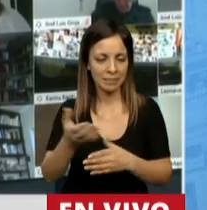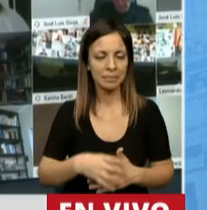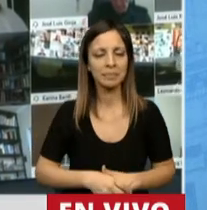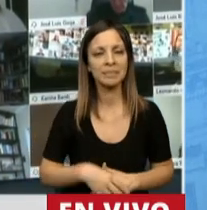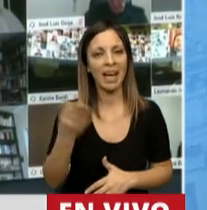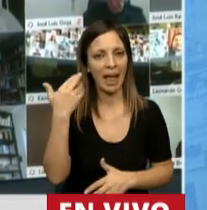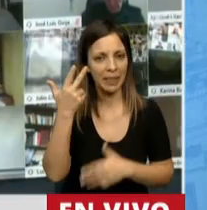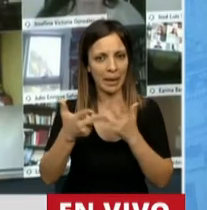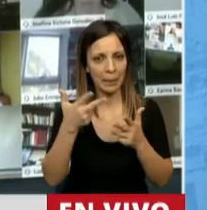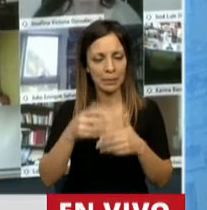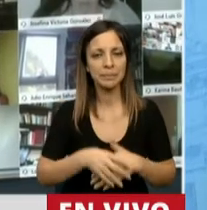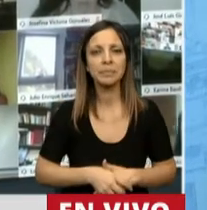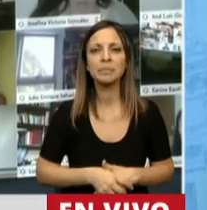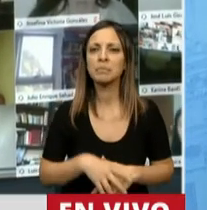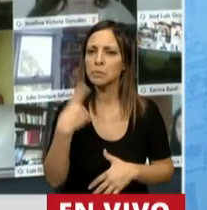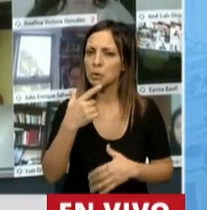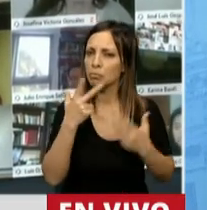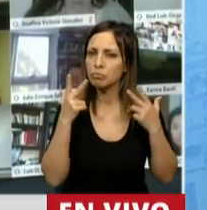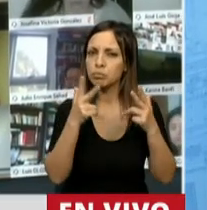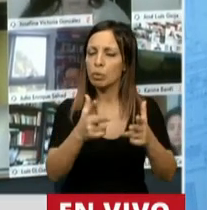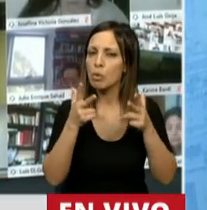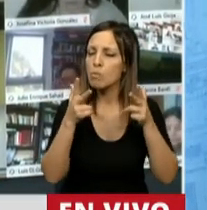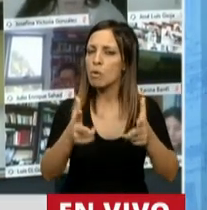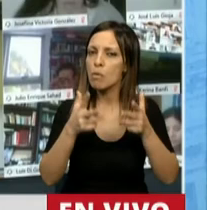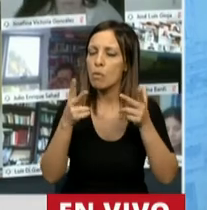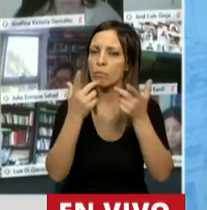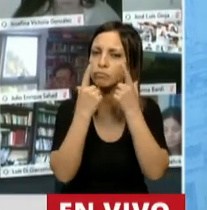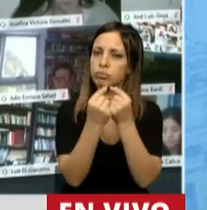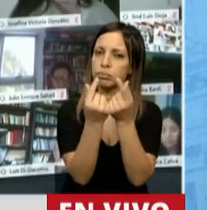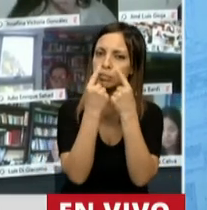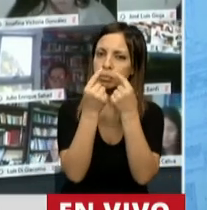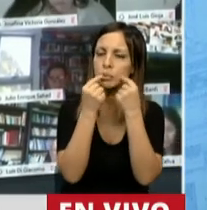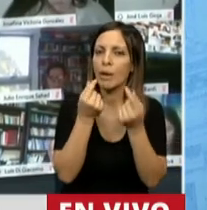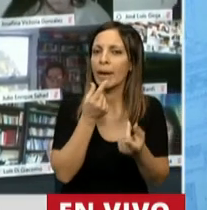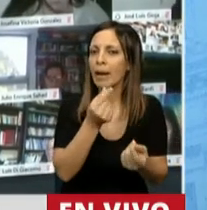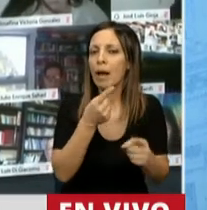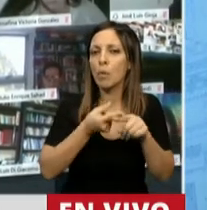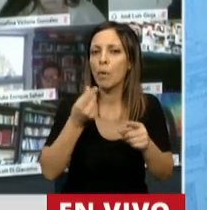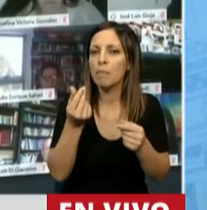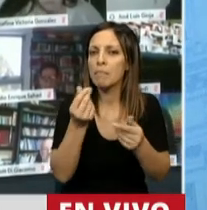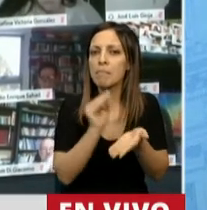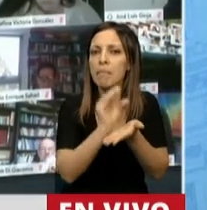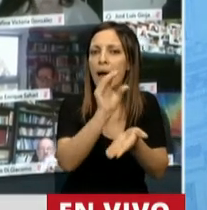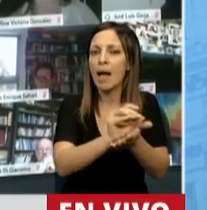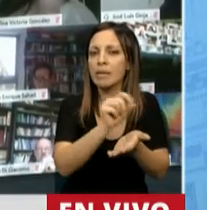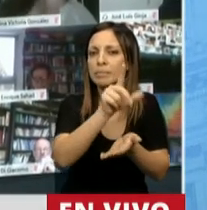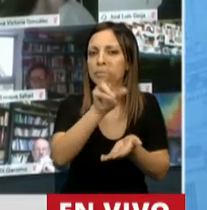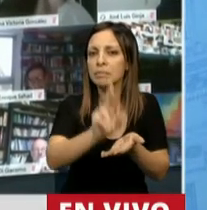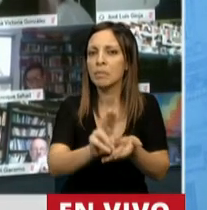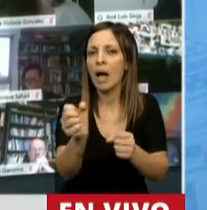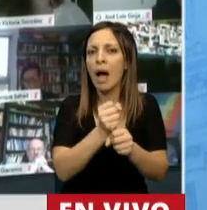educación, manifestamos incansablemente el reclamo de lo que le corresponde a nuestra provincia de La Rioja, que se sacó en el